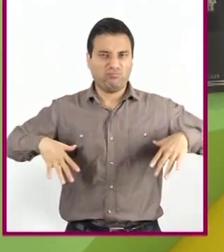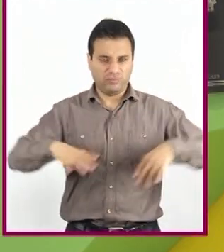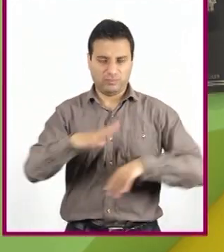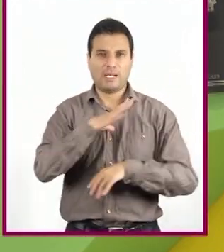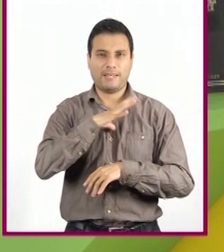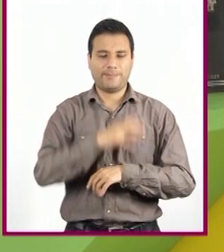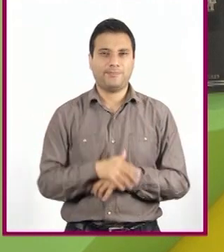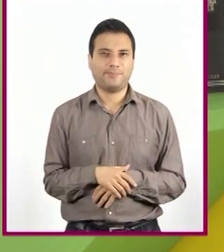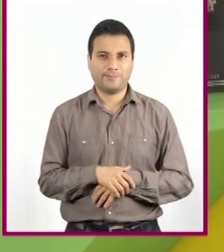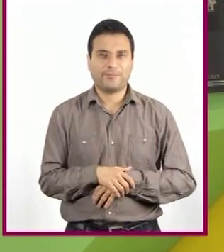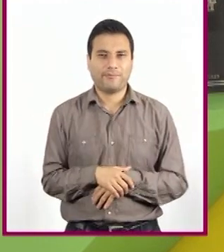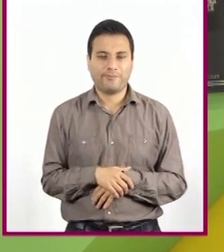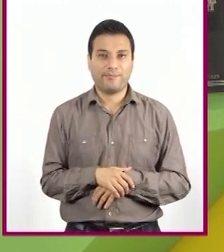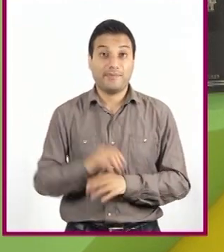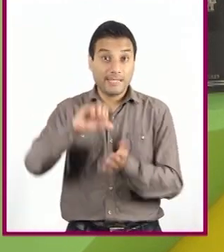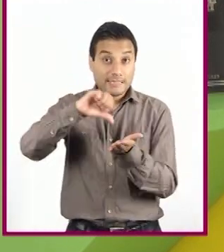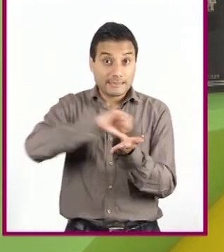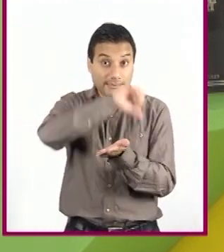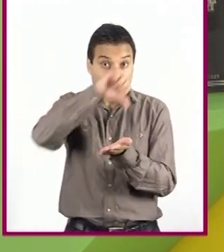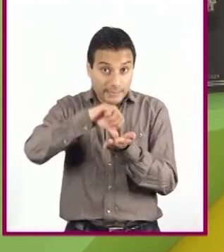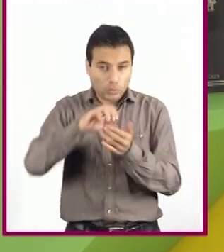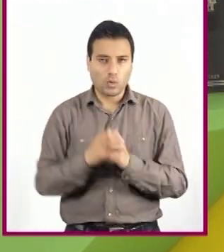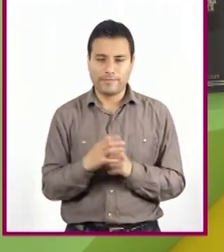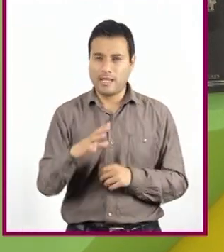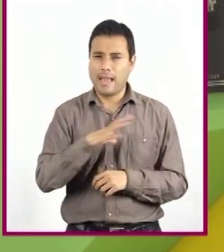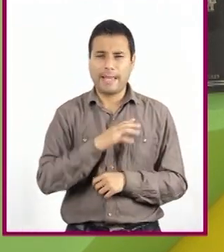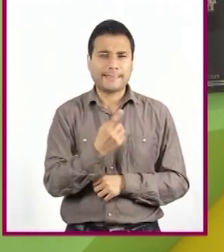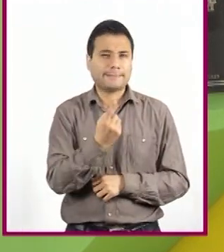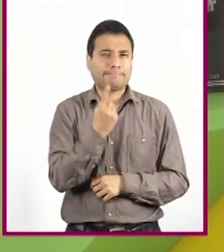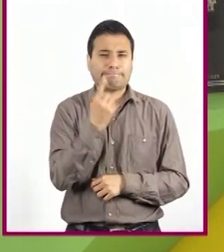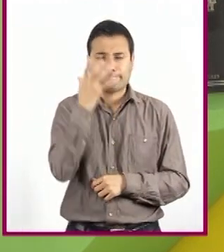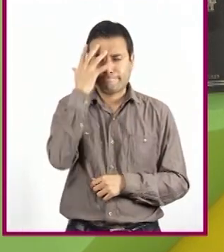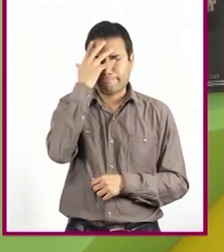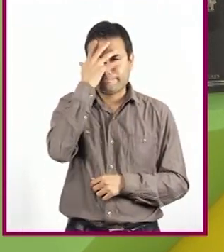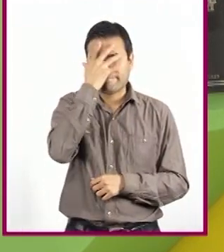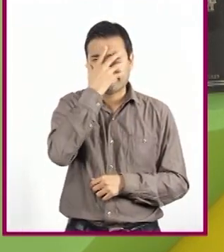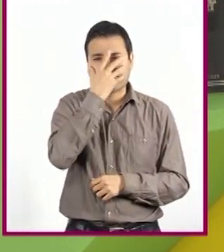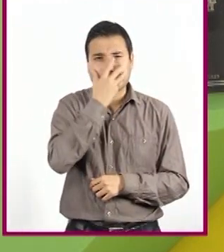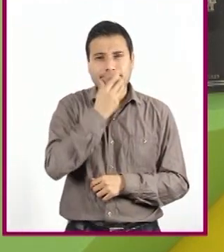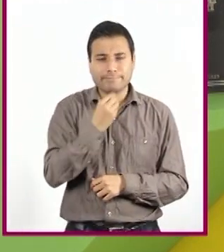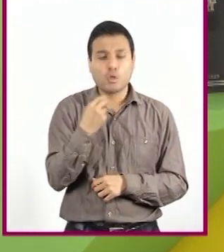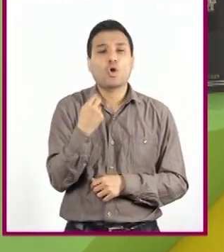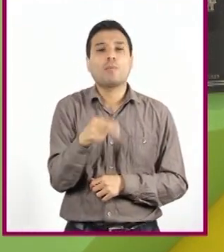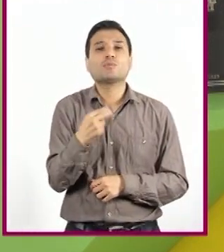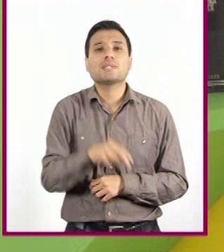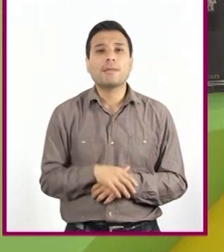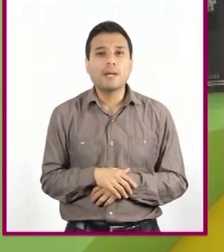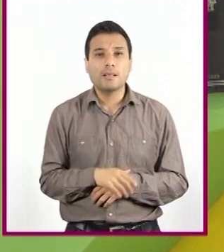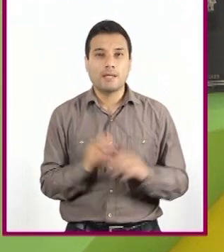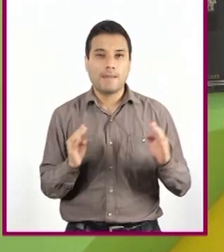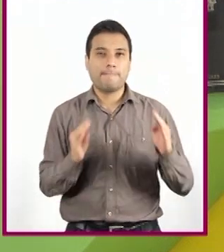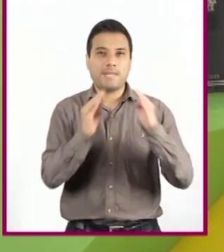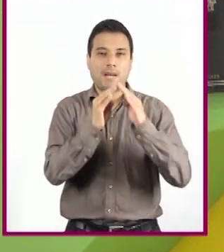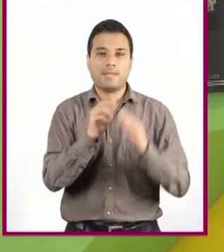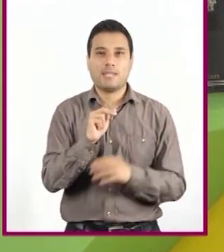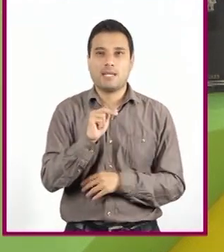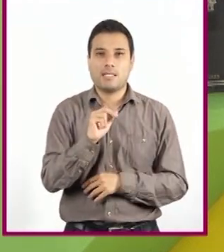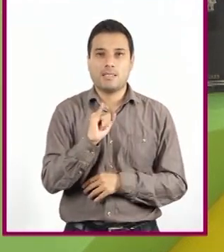En su corazón se levanta el monumento más bello, actualmente conocido como la Pirámide de los